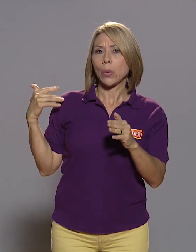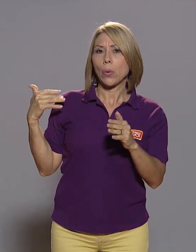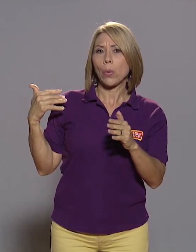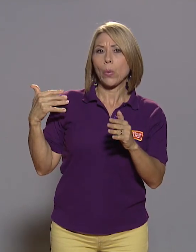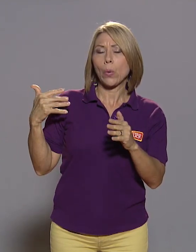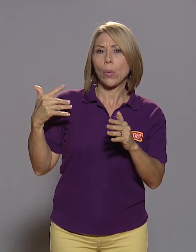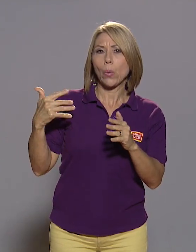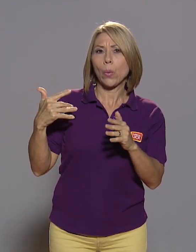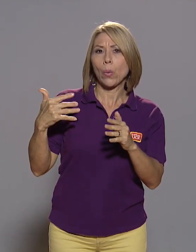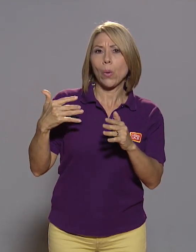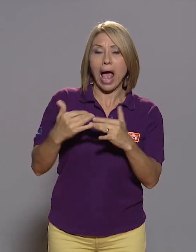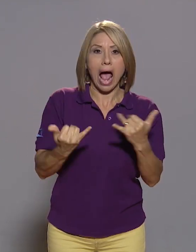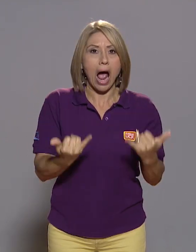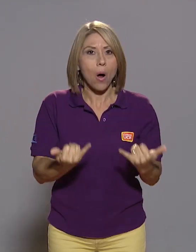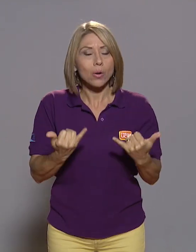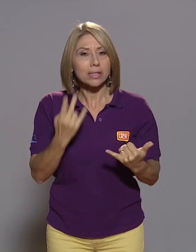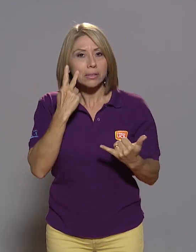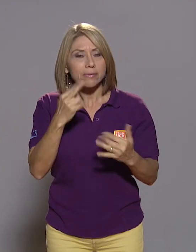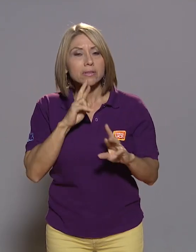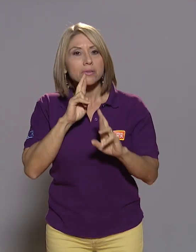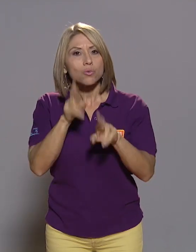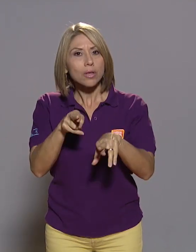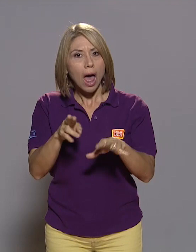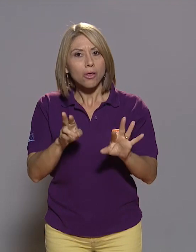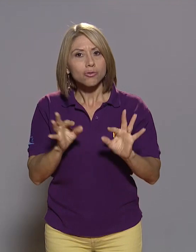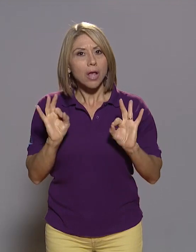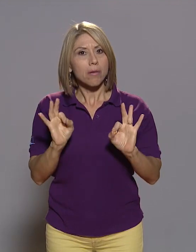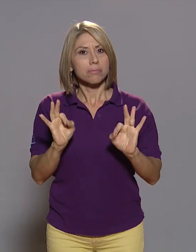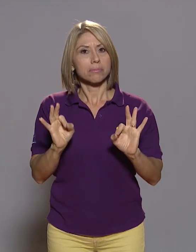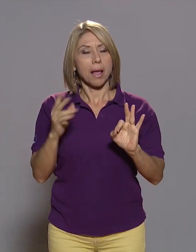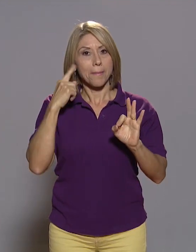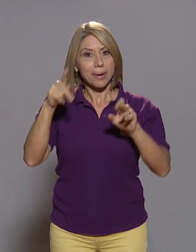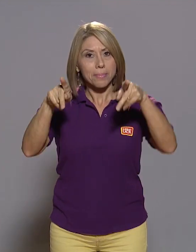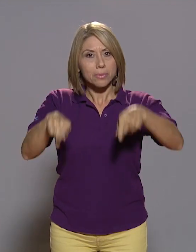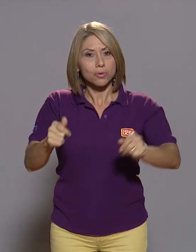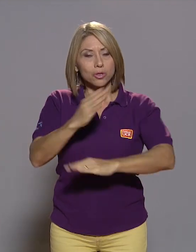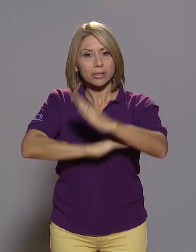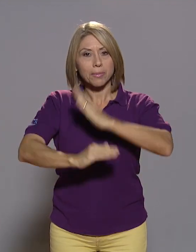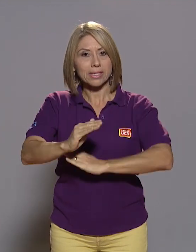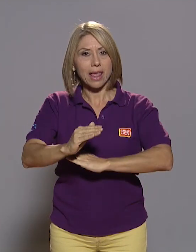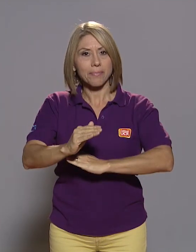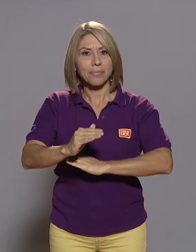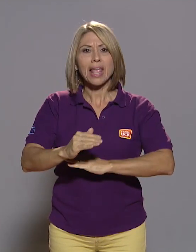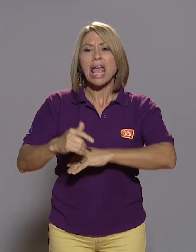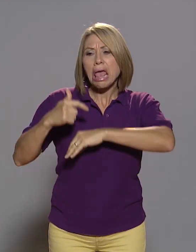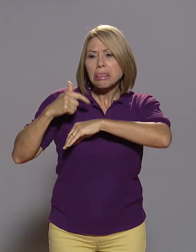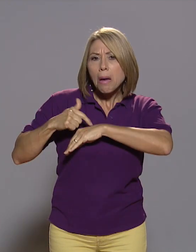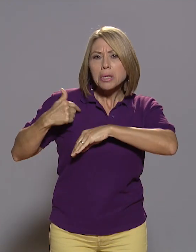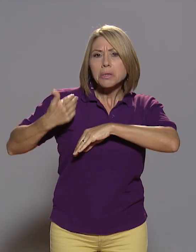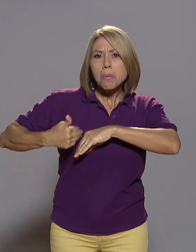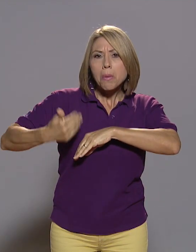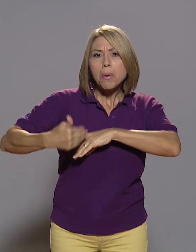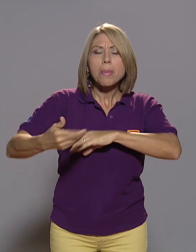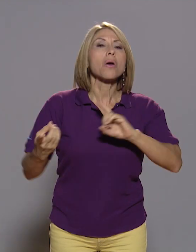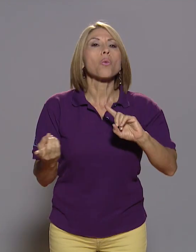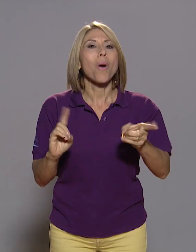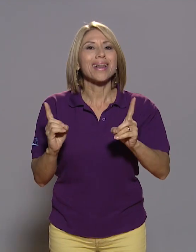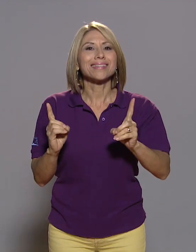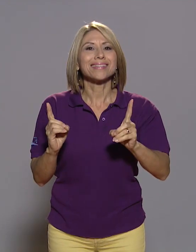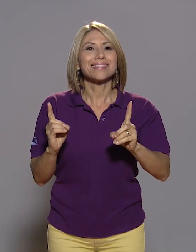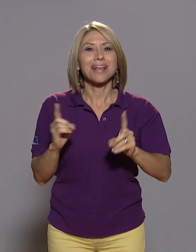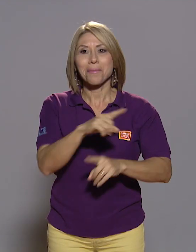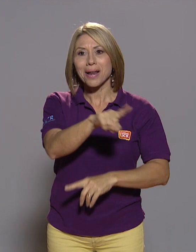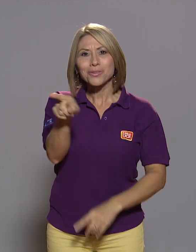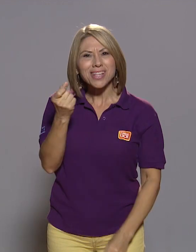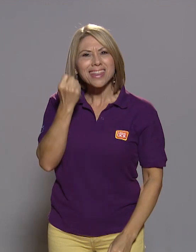empieza ya a ver los resultados como más tangibles, ¿verdad? Sí. Para las personas con discapacidad. ¿Qué etapas llevó este proceso para que la gente